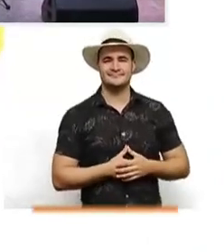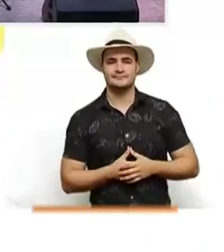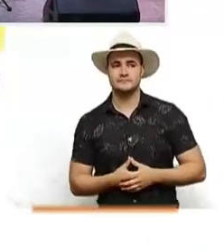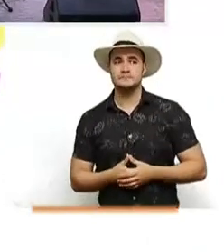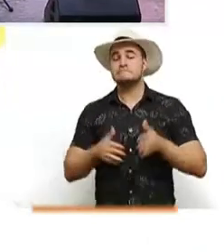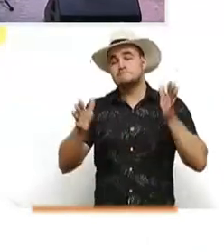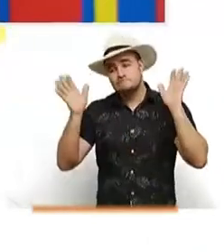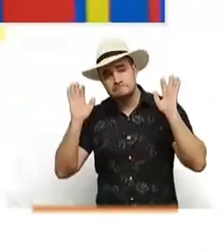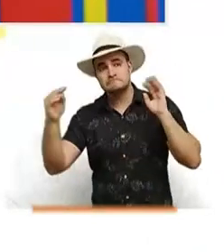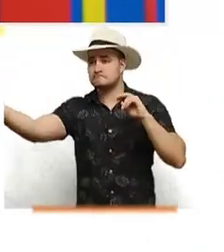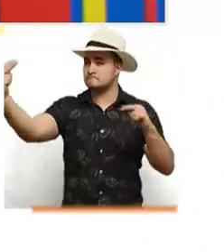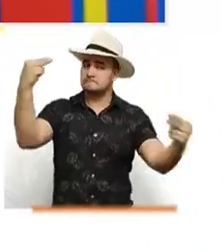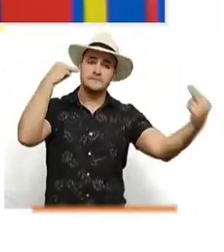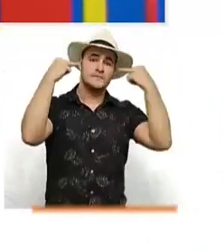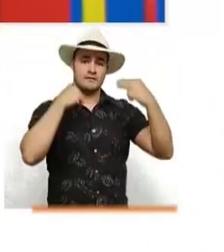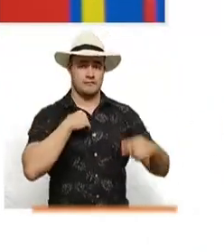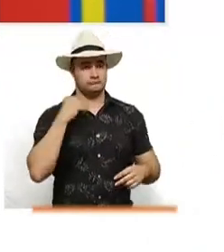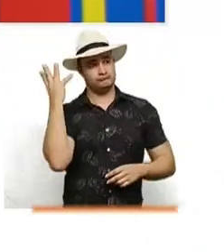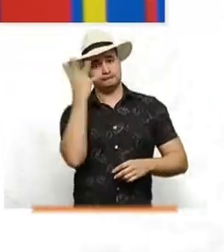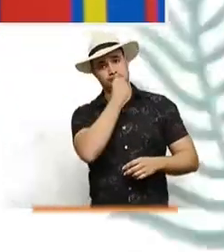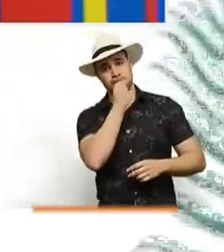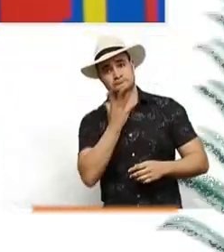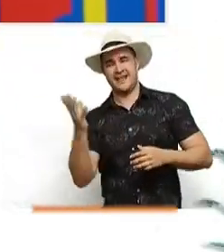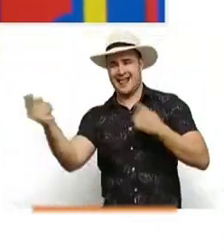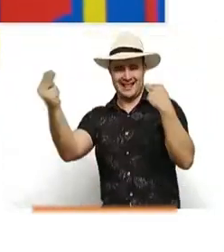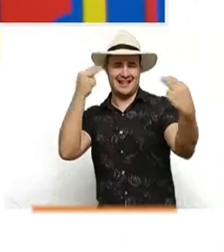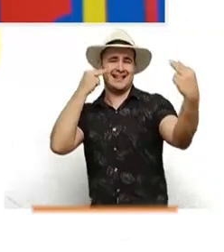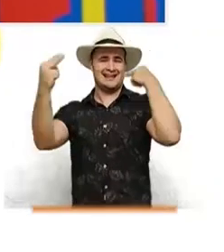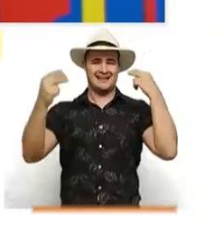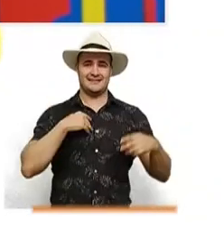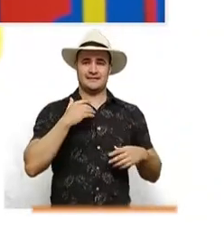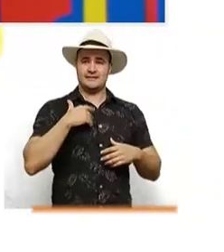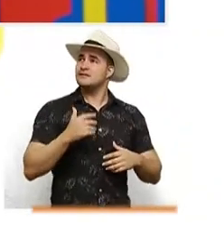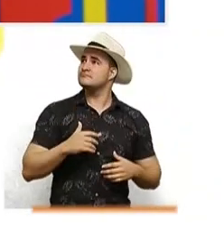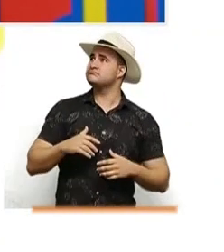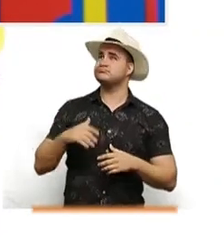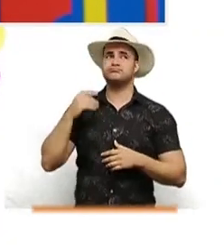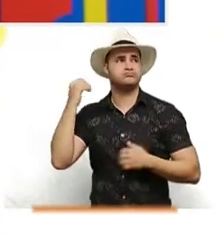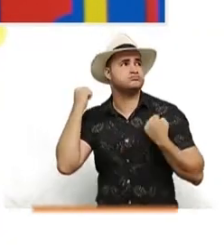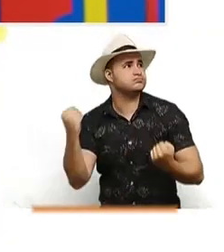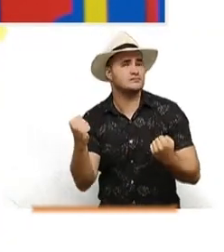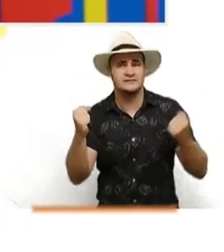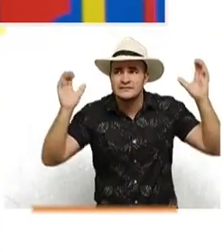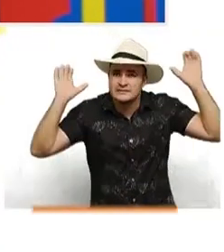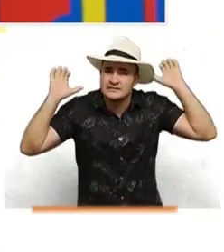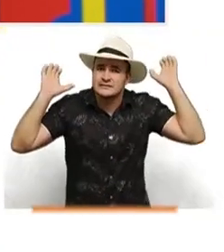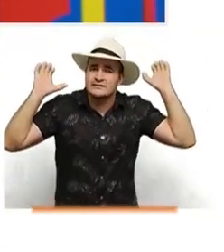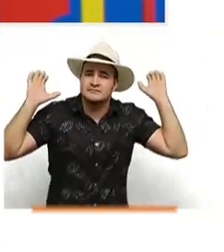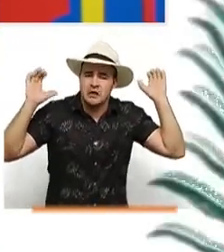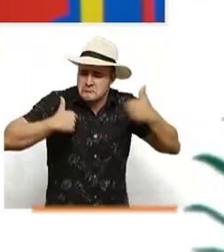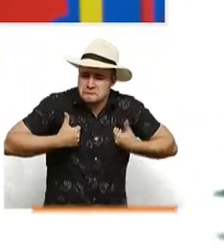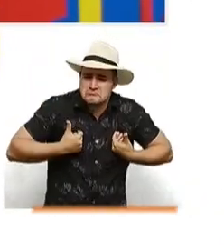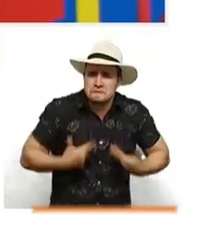Aunque me vean bonito y con el pecho algo grueso, me aplastan en donde me